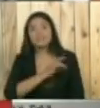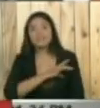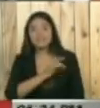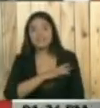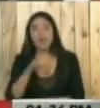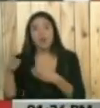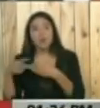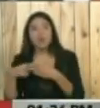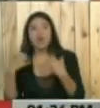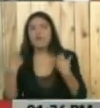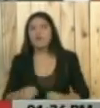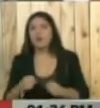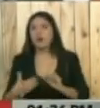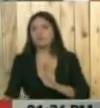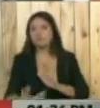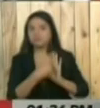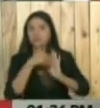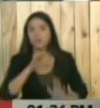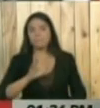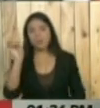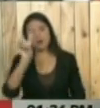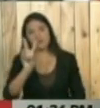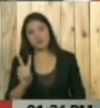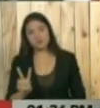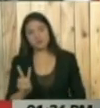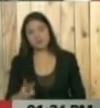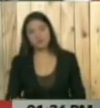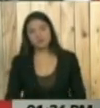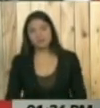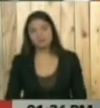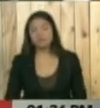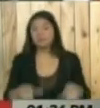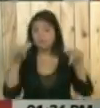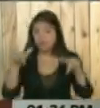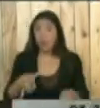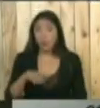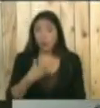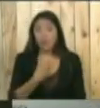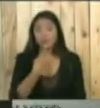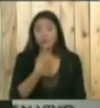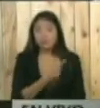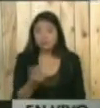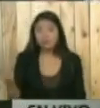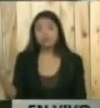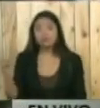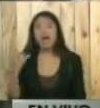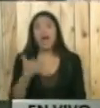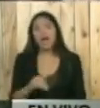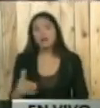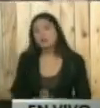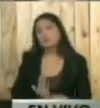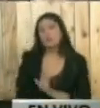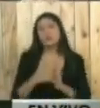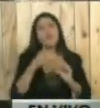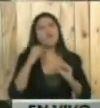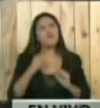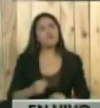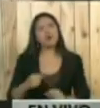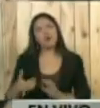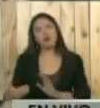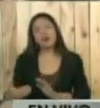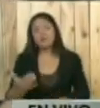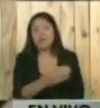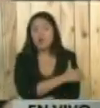representando fuertes amenazas para nuestro país. Hoy podemos decir que ha habido una arremetida brutal de la